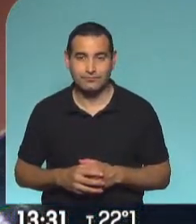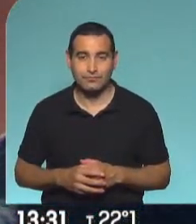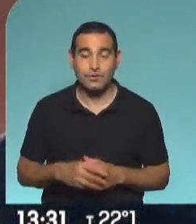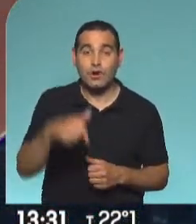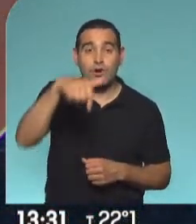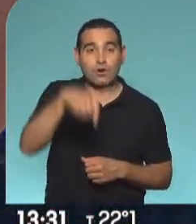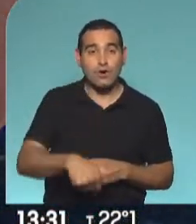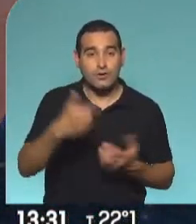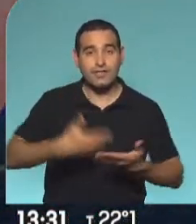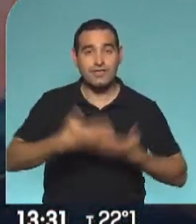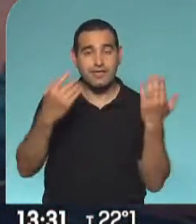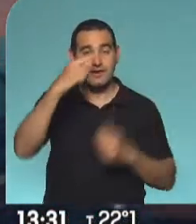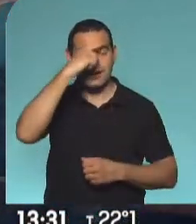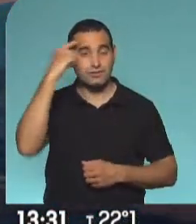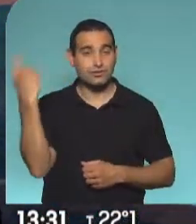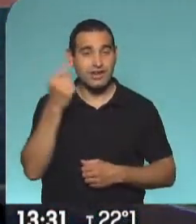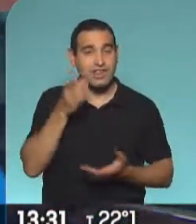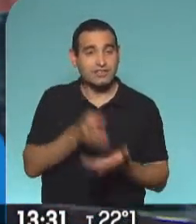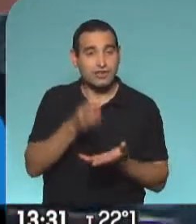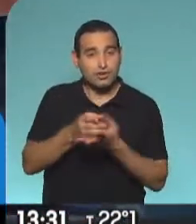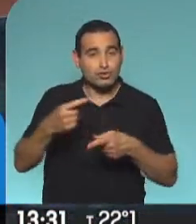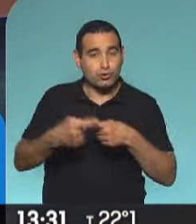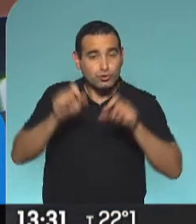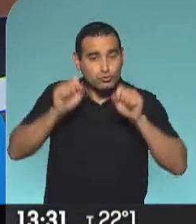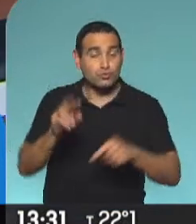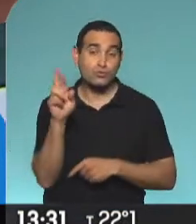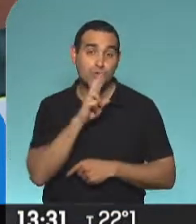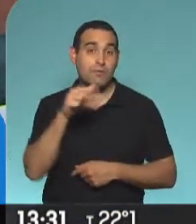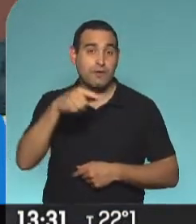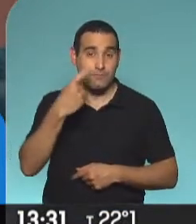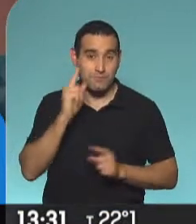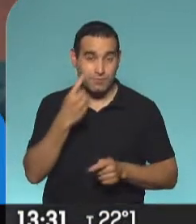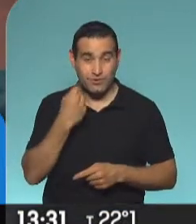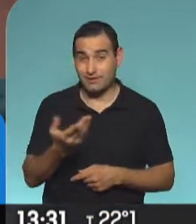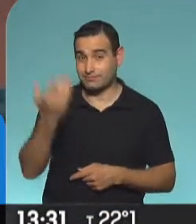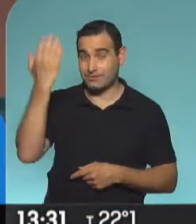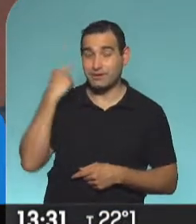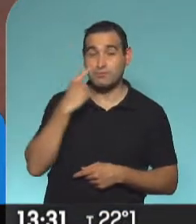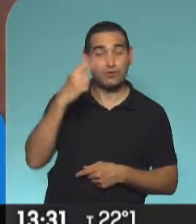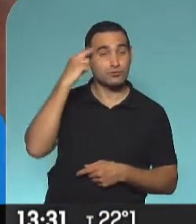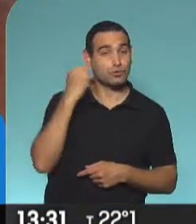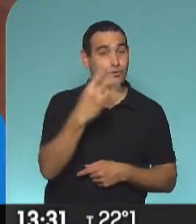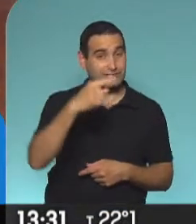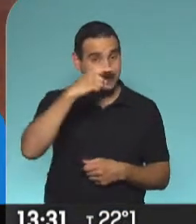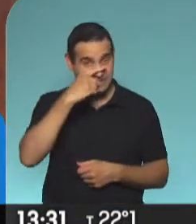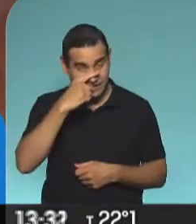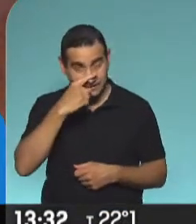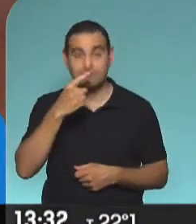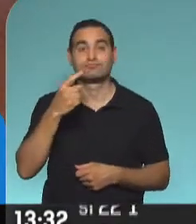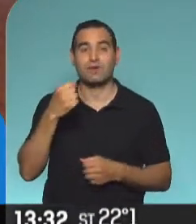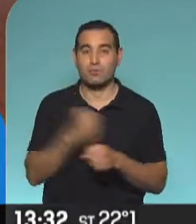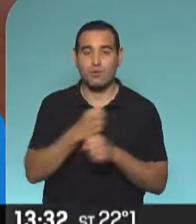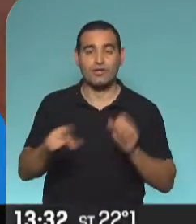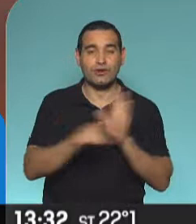Hoy es el Día Nacional de los Derechos Políticos de las Mujeres, porque un día como hoy, pero del año 1947, se sancionó la